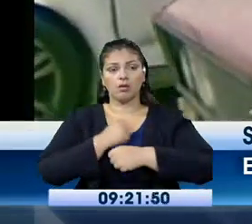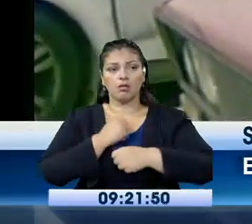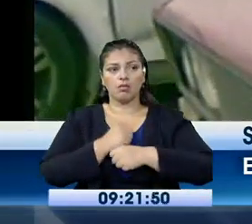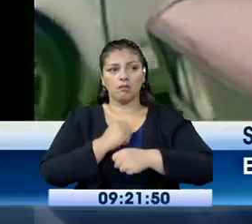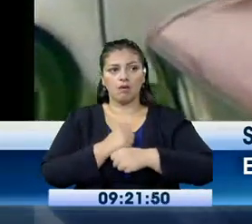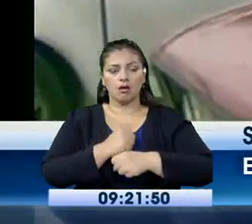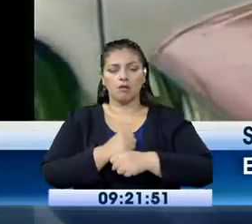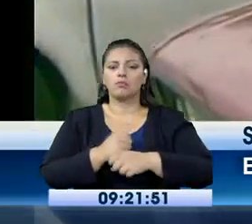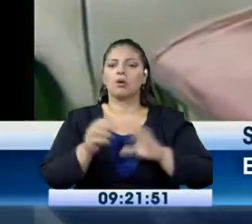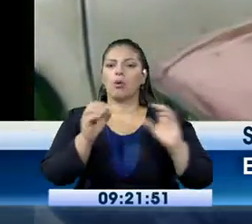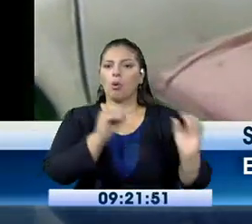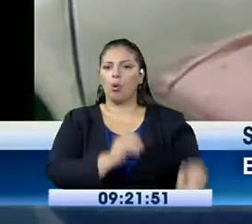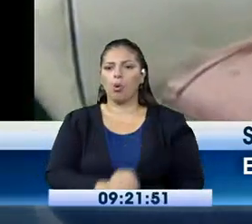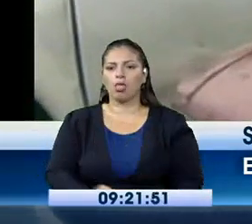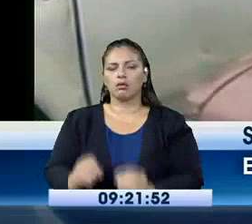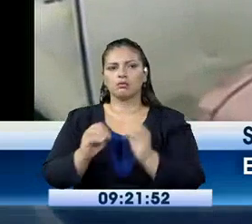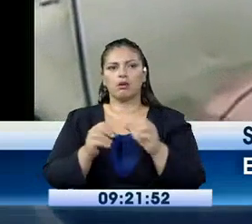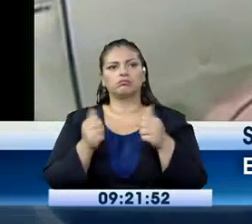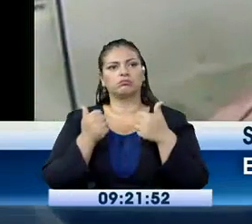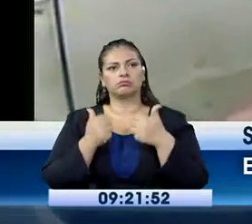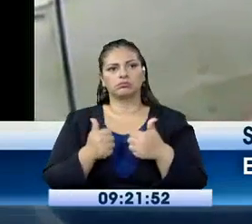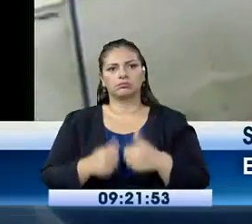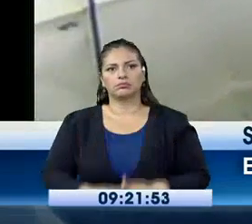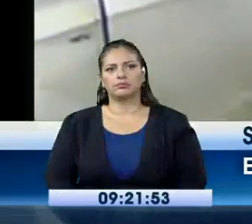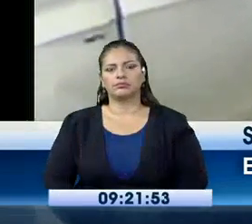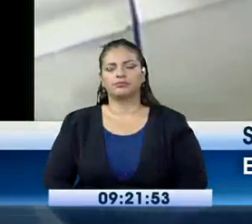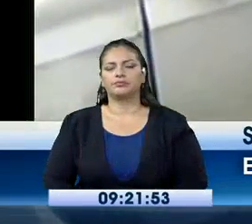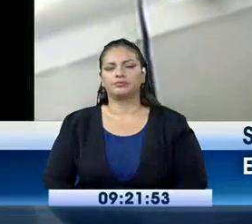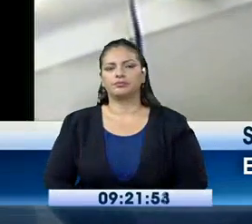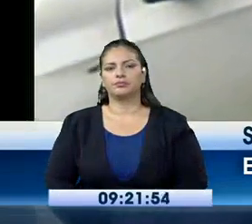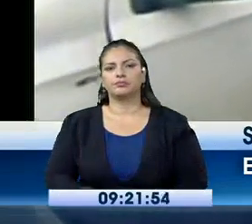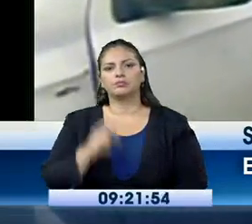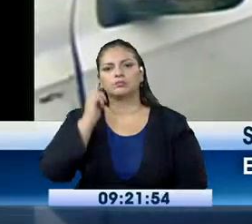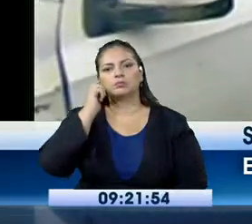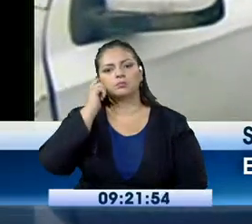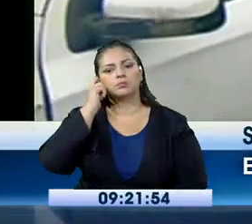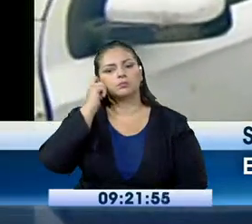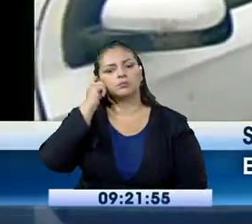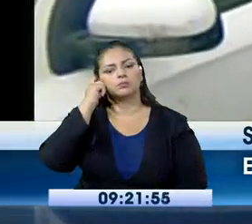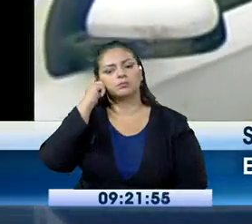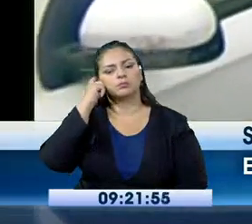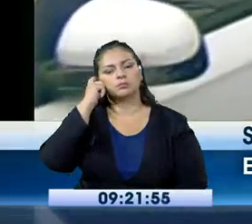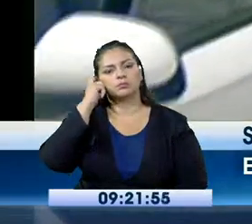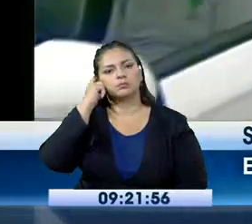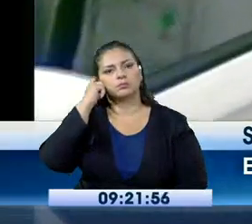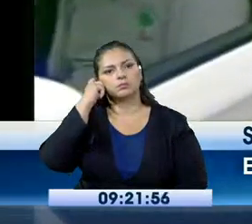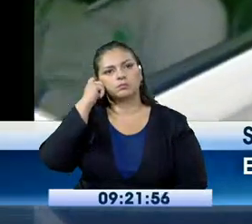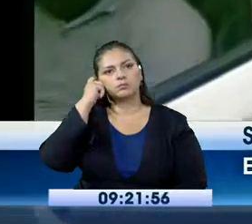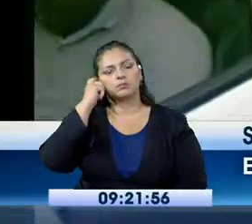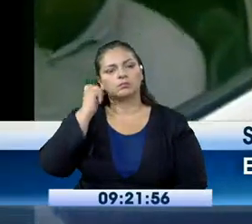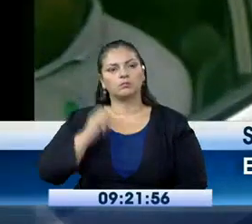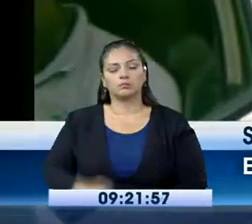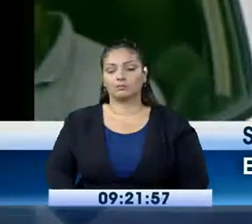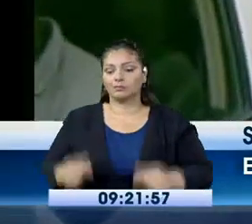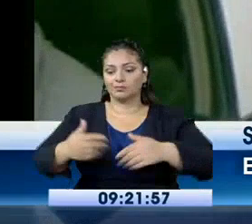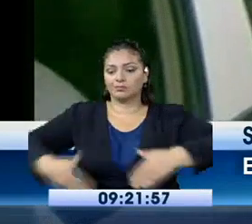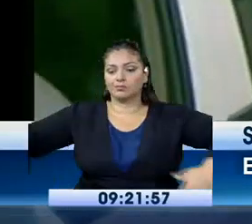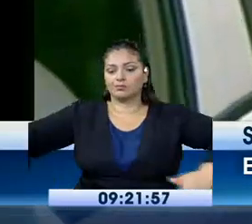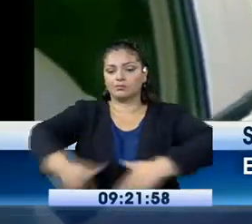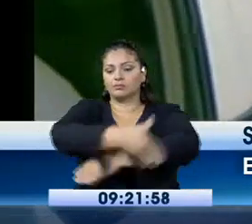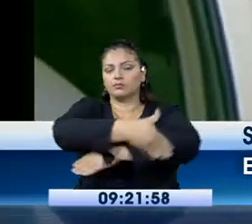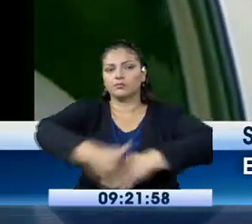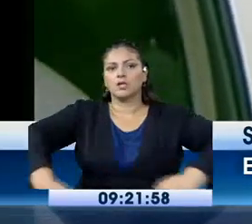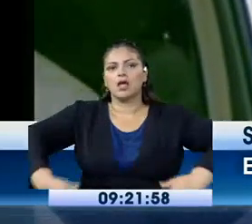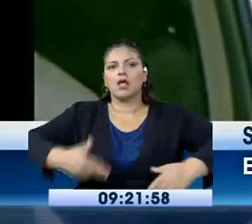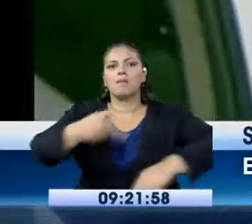pasajeros desde Sociovivienda hasta la Perimetral y viceversa. Por acá uno de los pasajeros, mi estimado amigo, es la forma más rápida o tal vez la única con